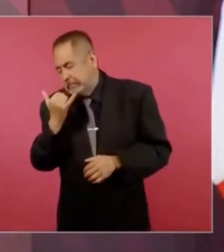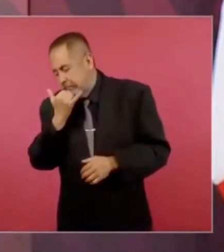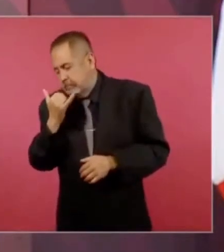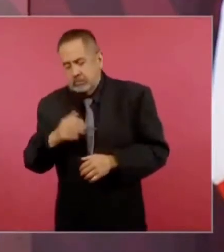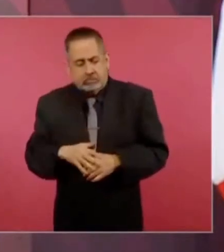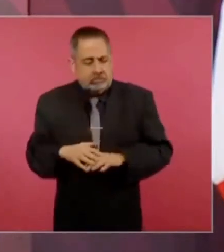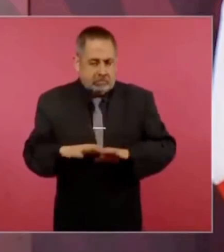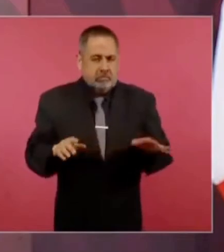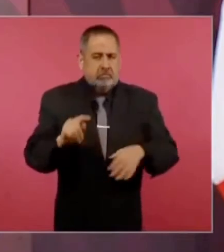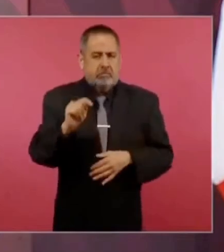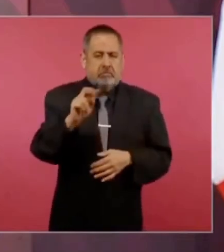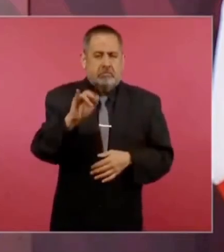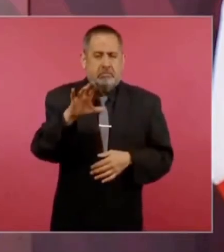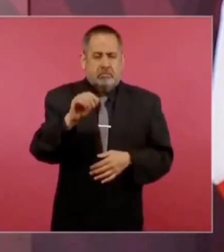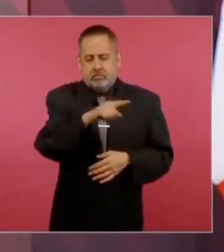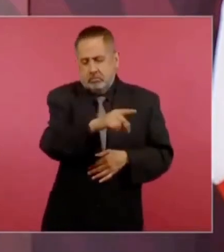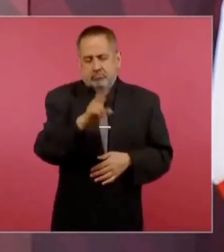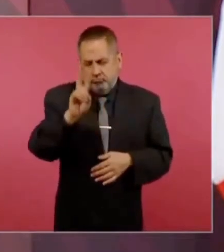Tricio.